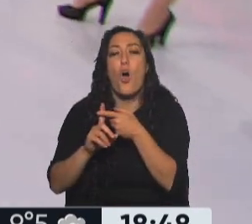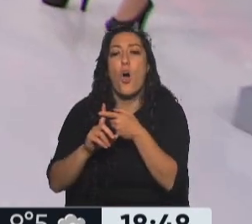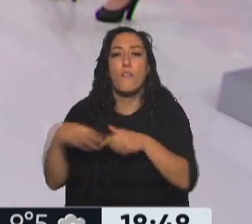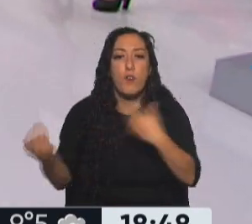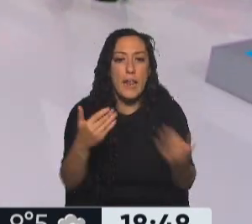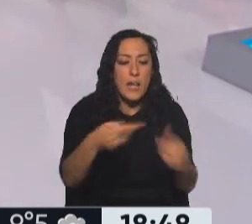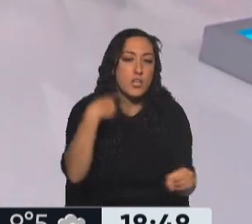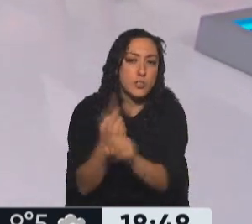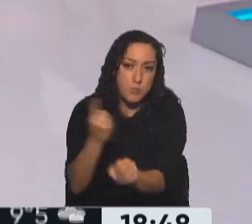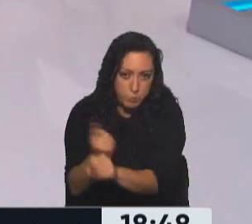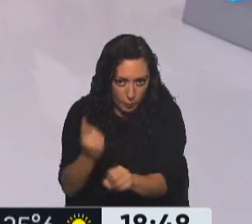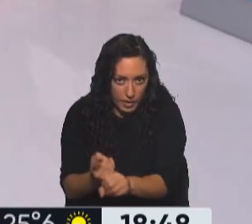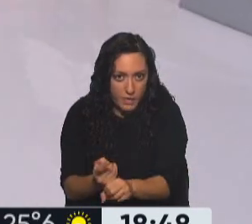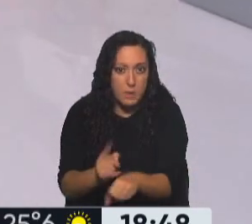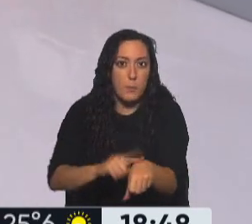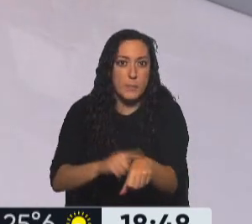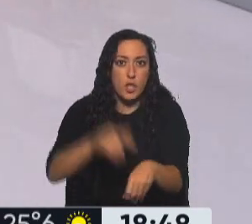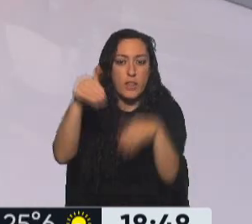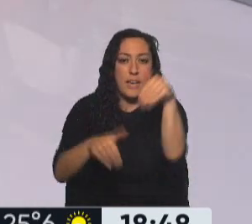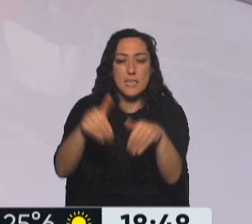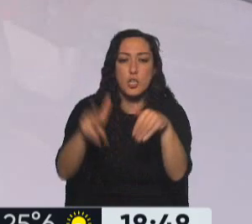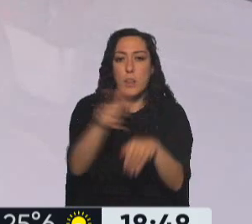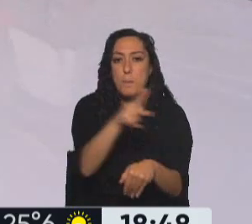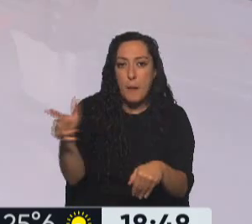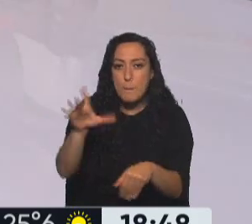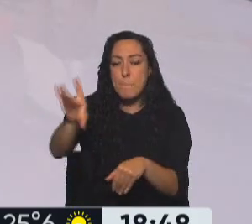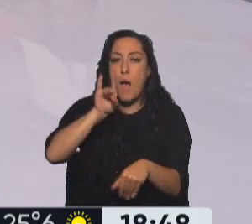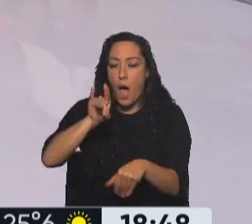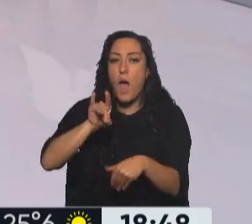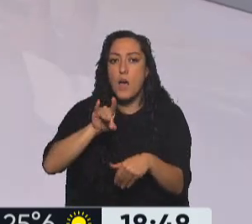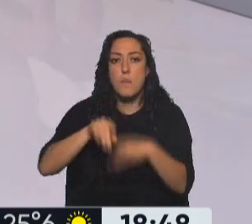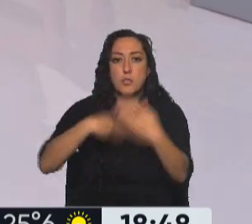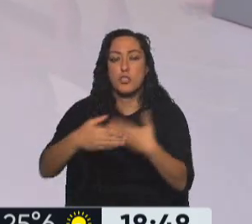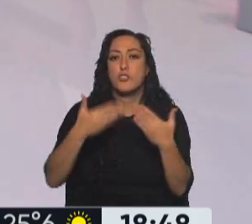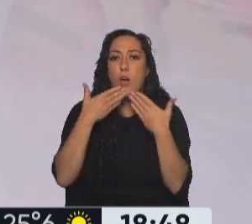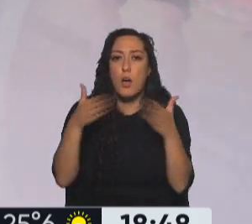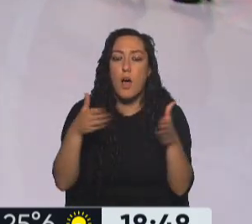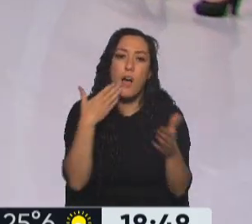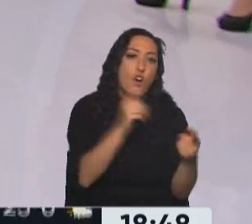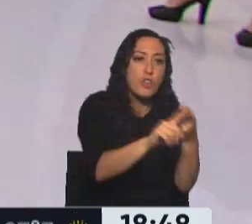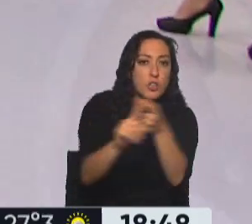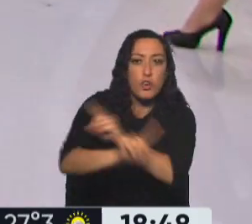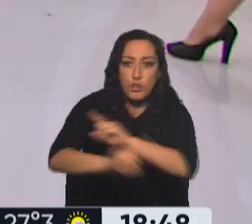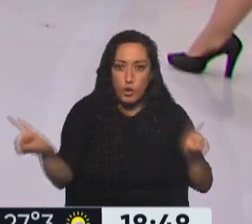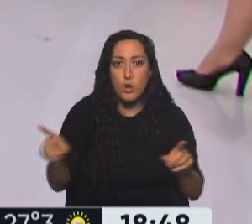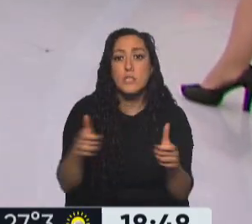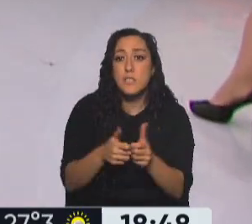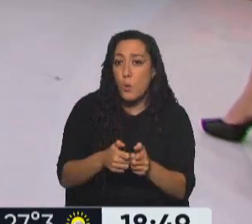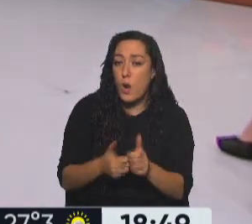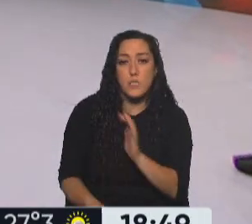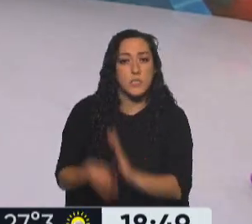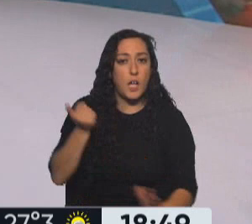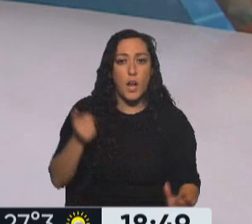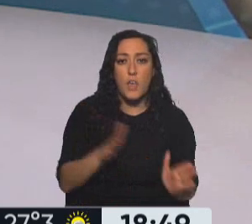con el exterior durante el proceso de elección del Papa. A ver, más datos, se retiran los teléfonos móviles y no se